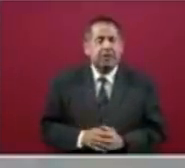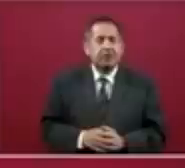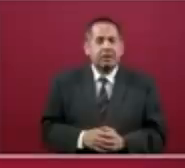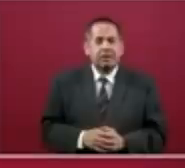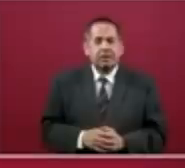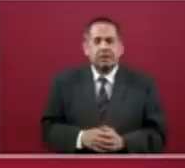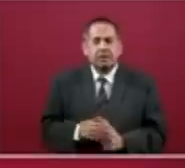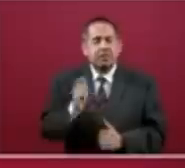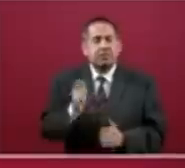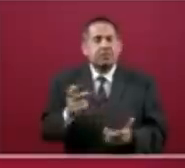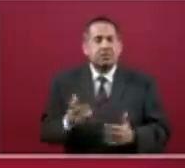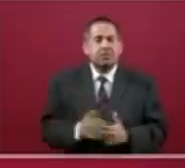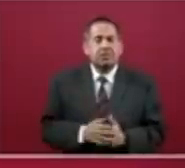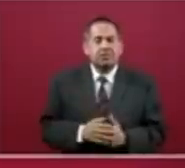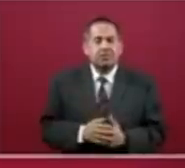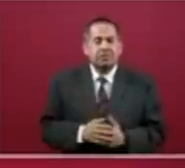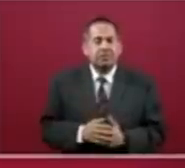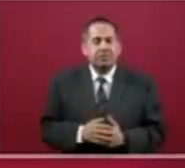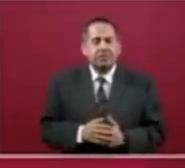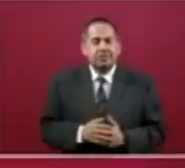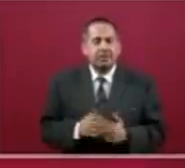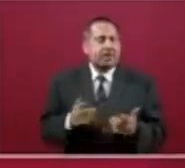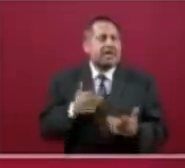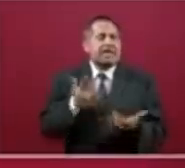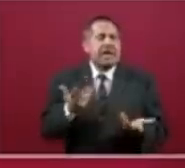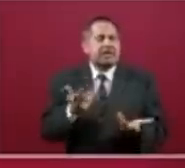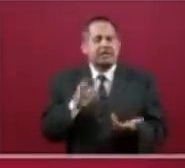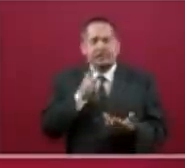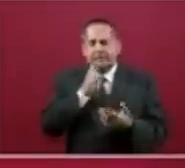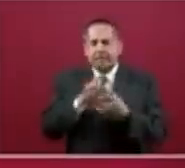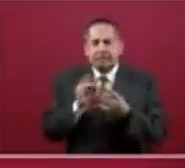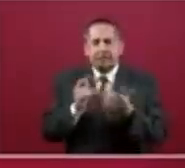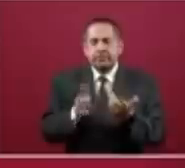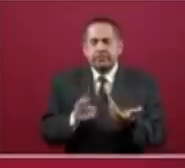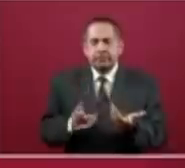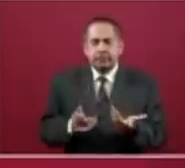lo único que habría que resolver, pero